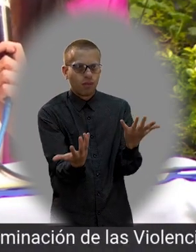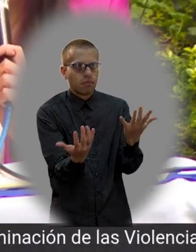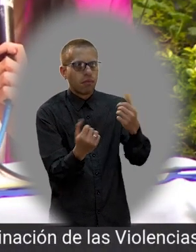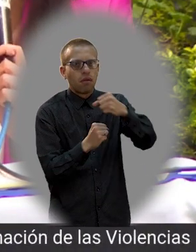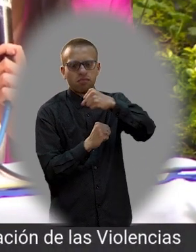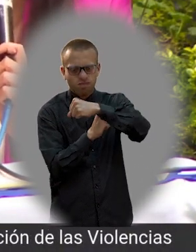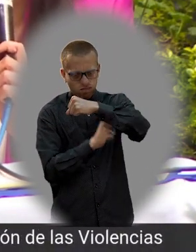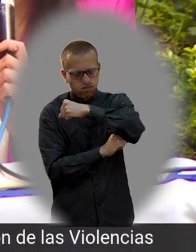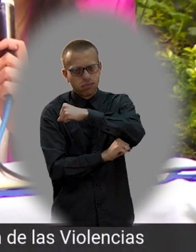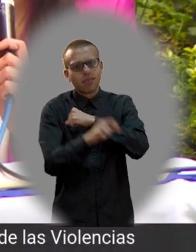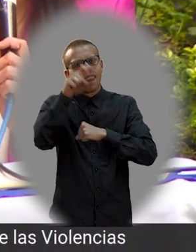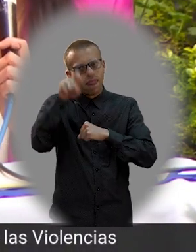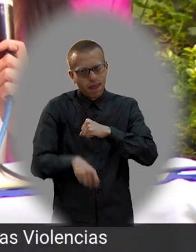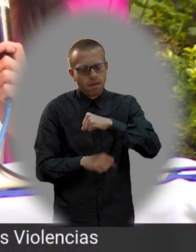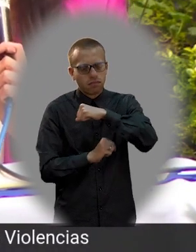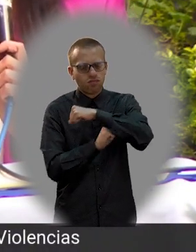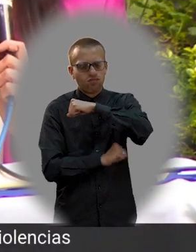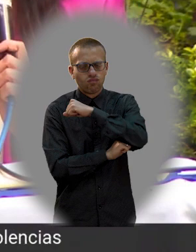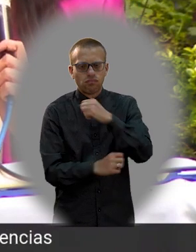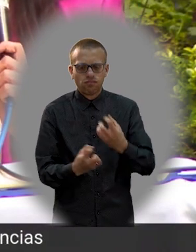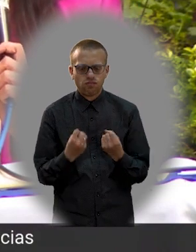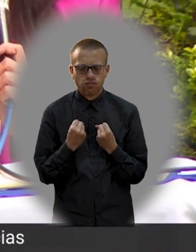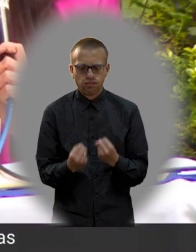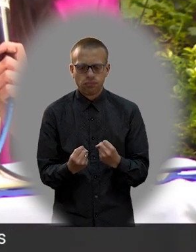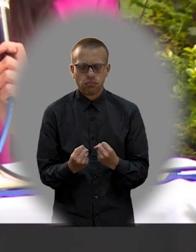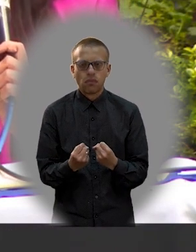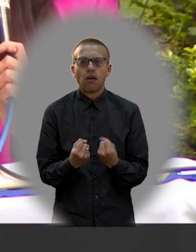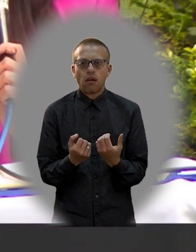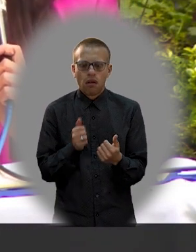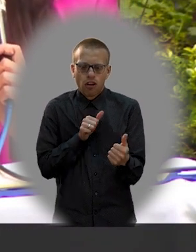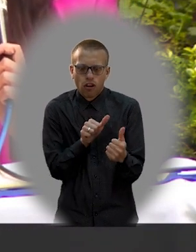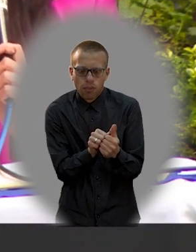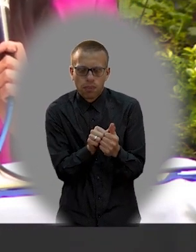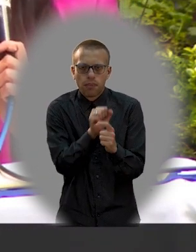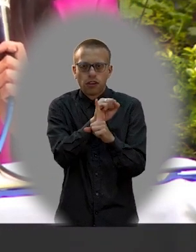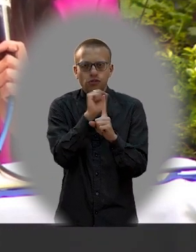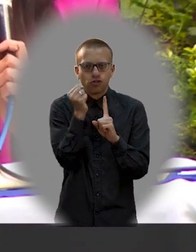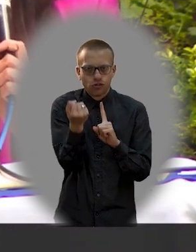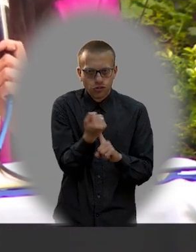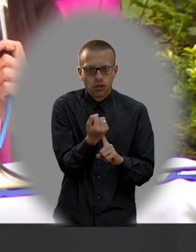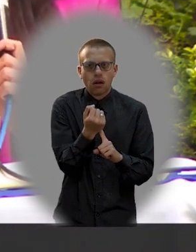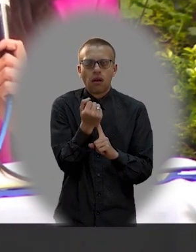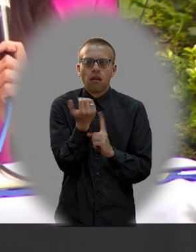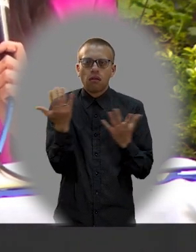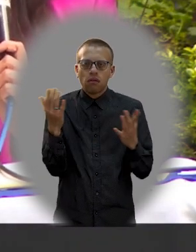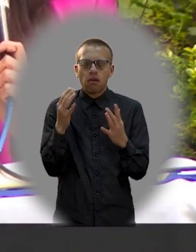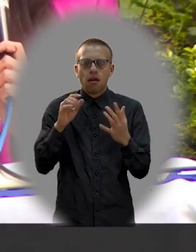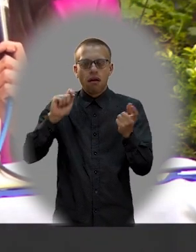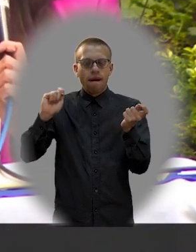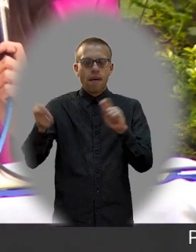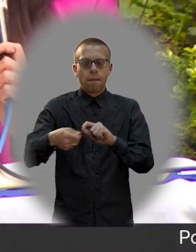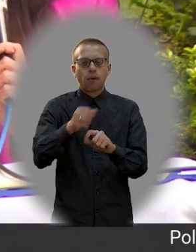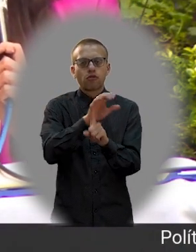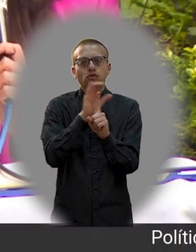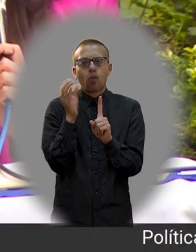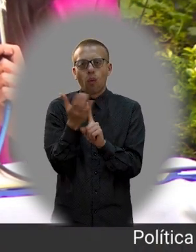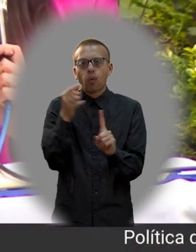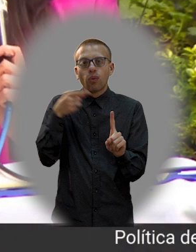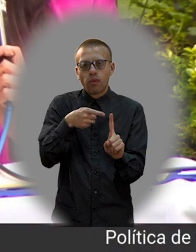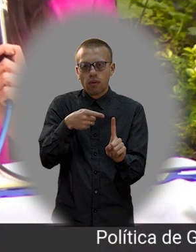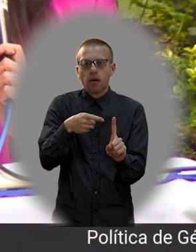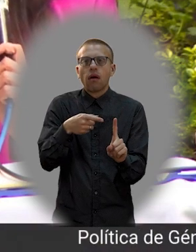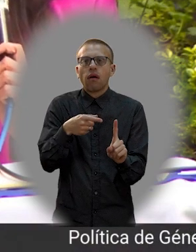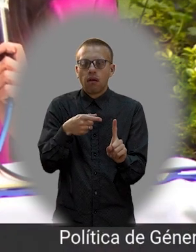sino que necesitan siempre del acompañamiento social y de profundos cambios culturales, o de lo contrario, el derecho